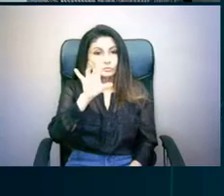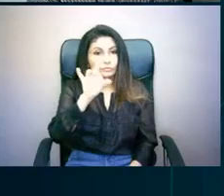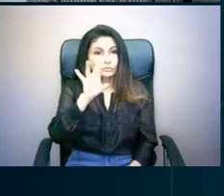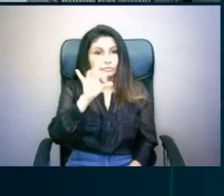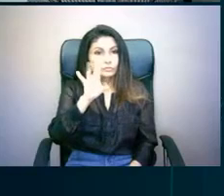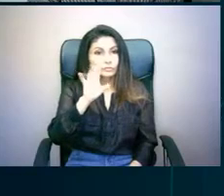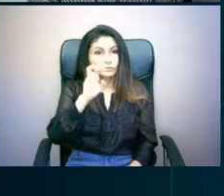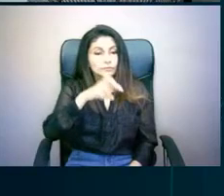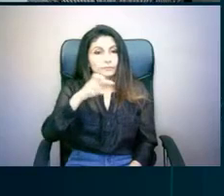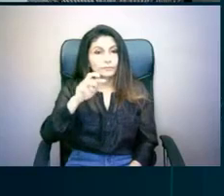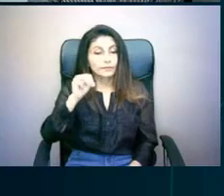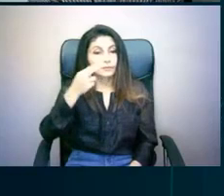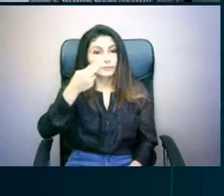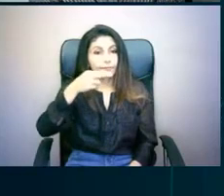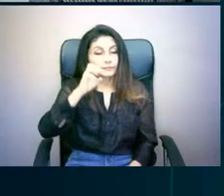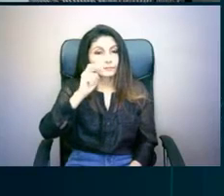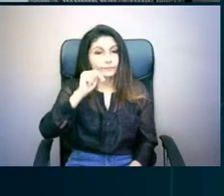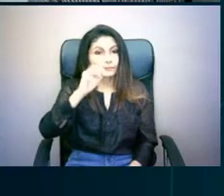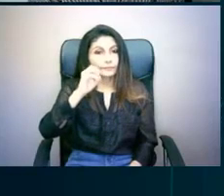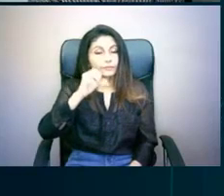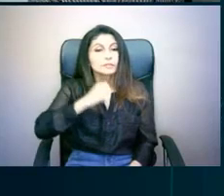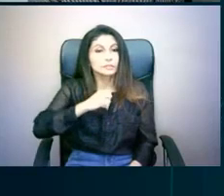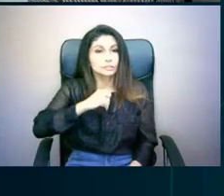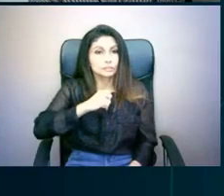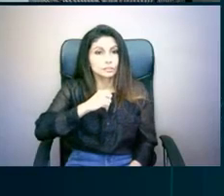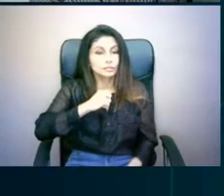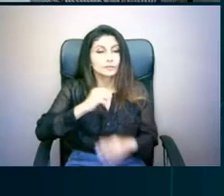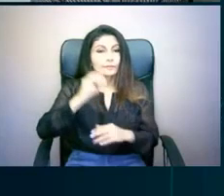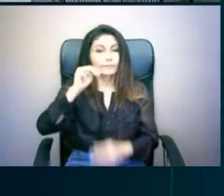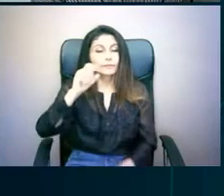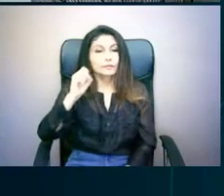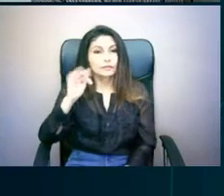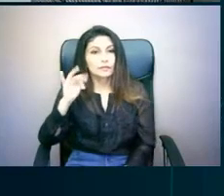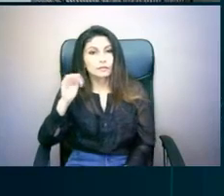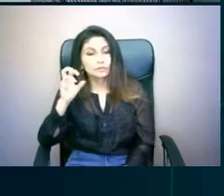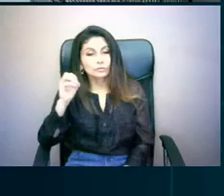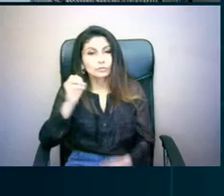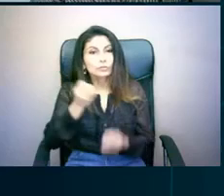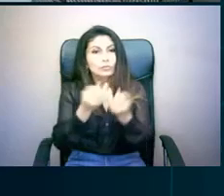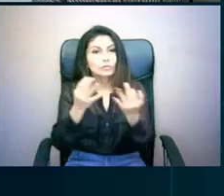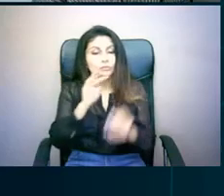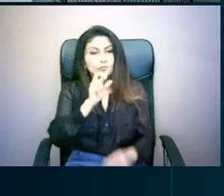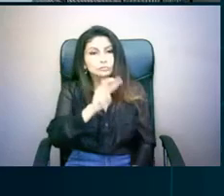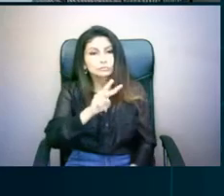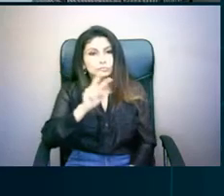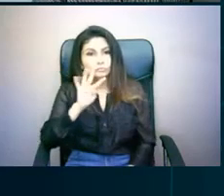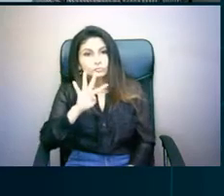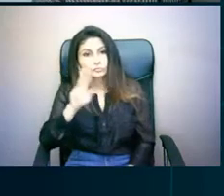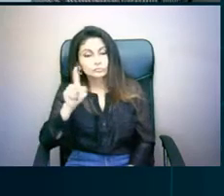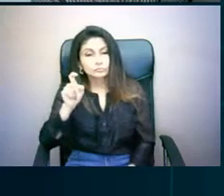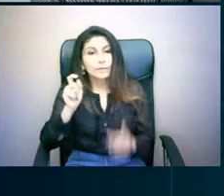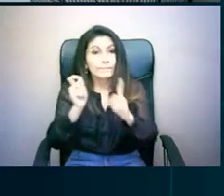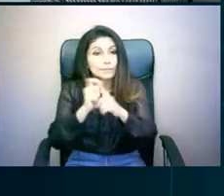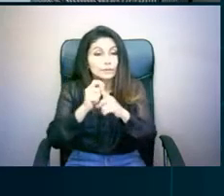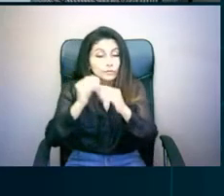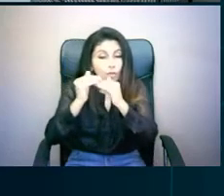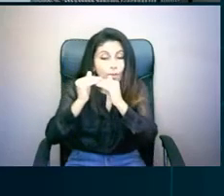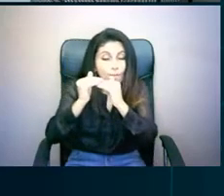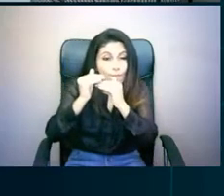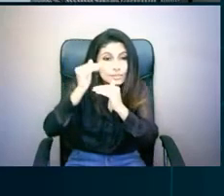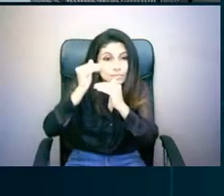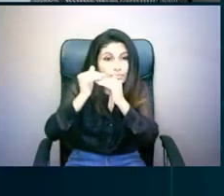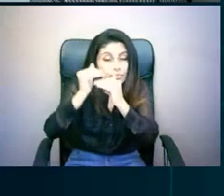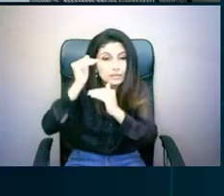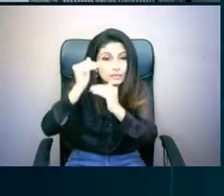hexano tuvimos una producción de metano, ¿sí? Pero al aumentar, solo en este caso,